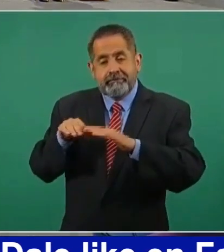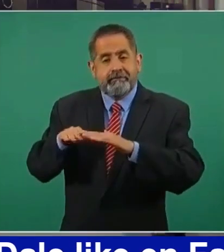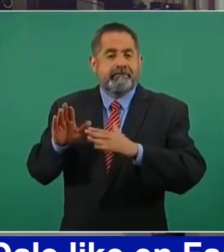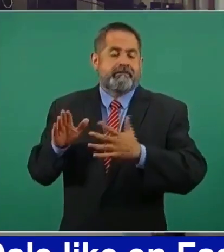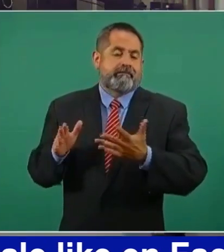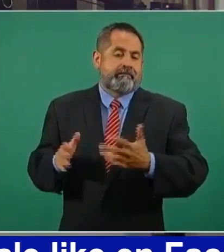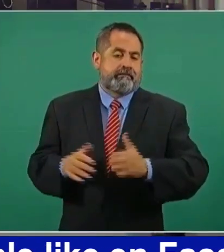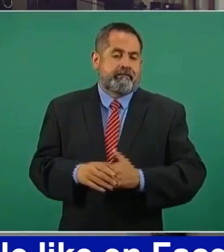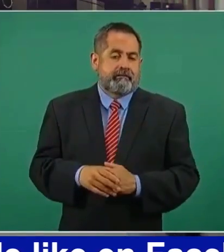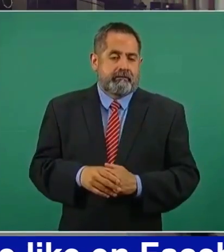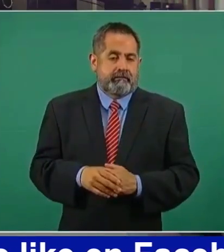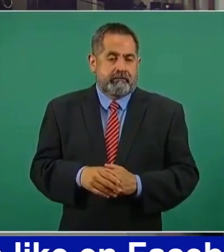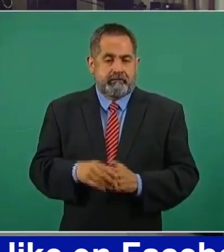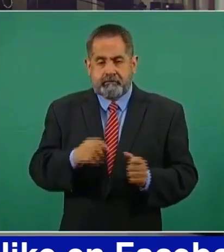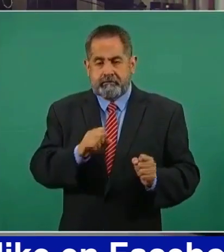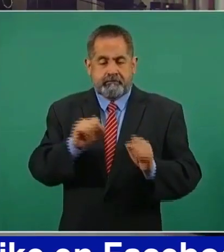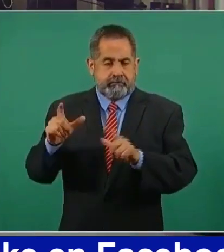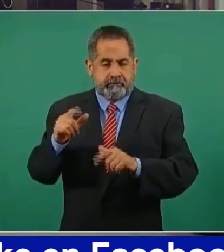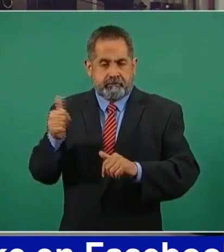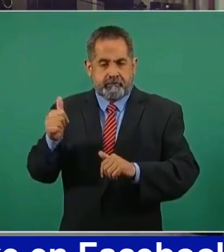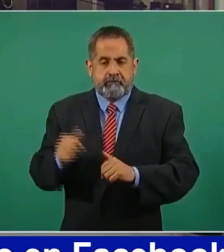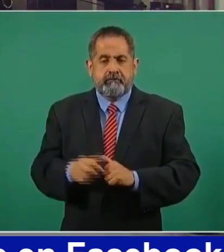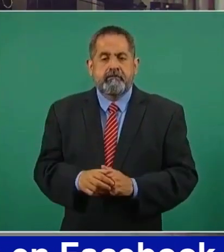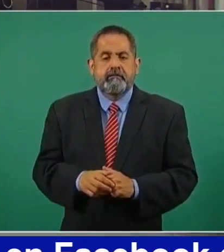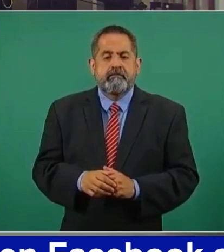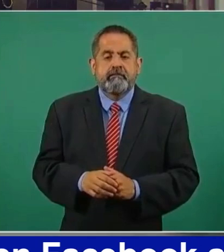la que sigue es así.